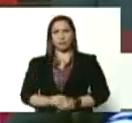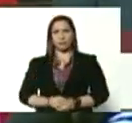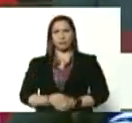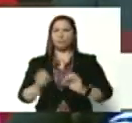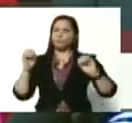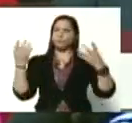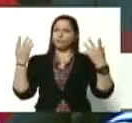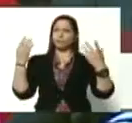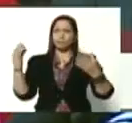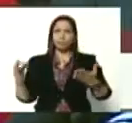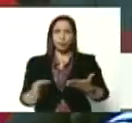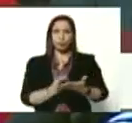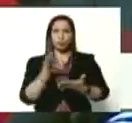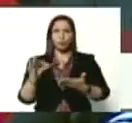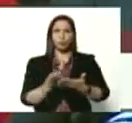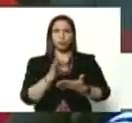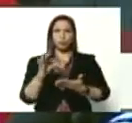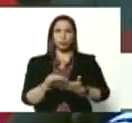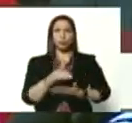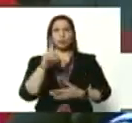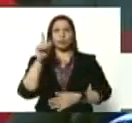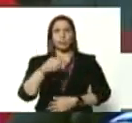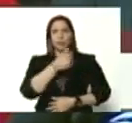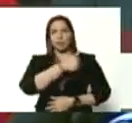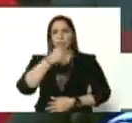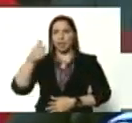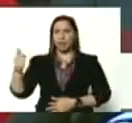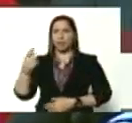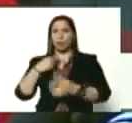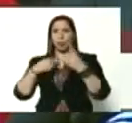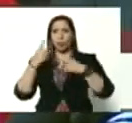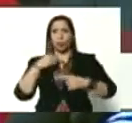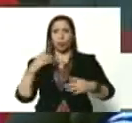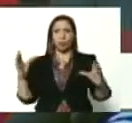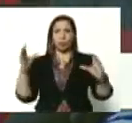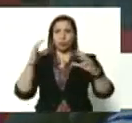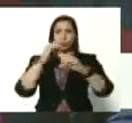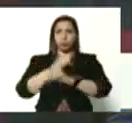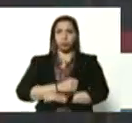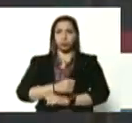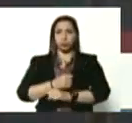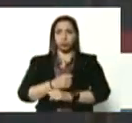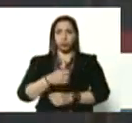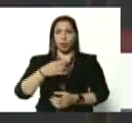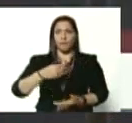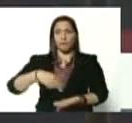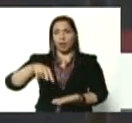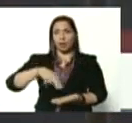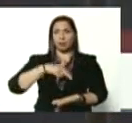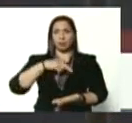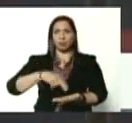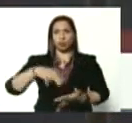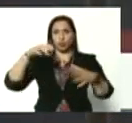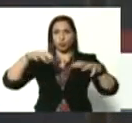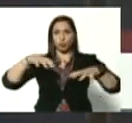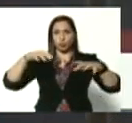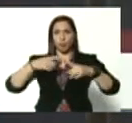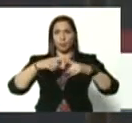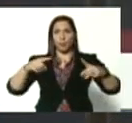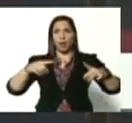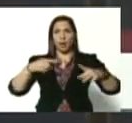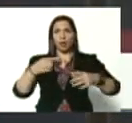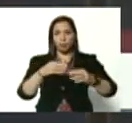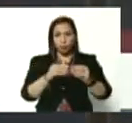bordados y tejidos pero también en cada arco iris a la caída de la tarde danzando la lluvia para preñar la tierra mientras